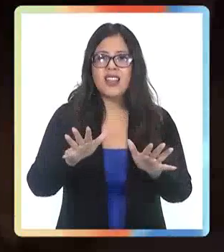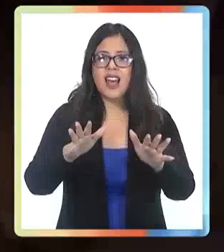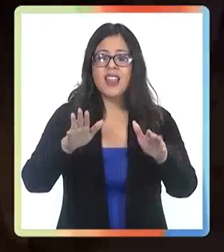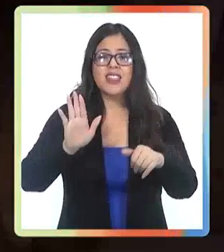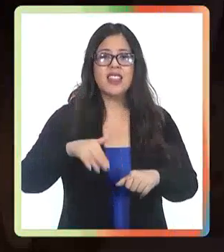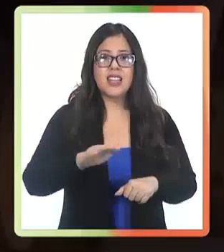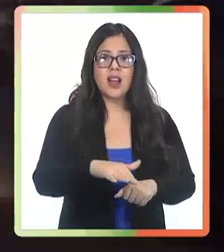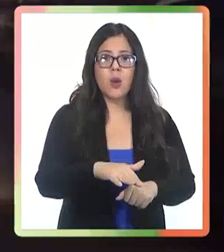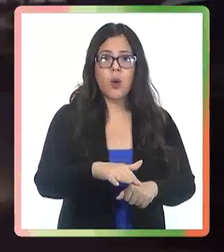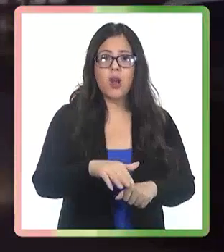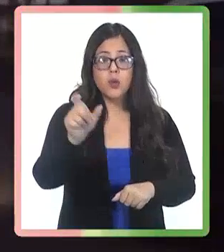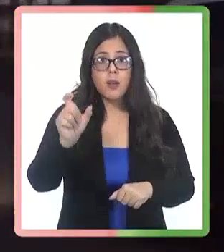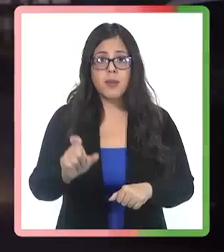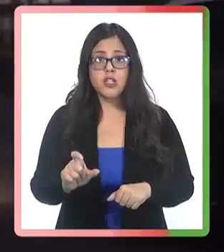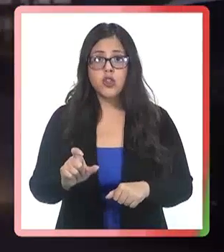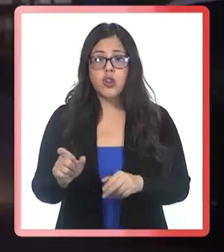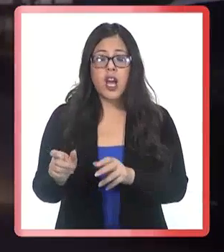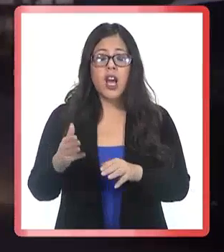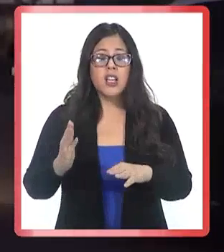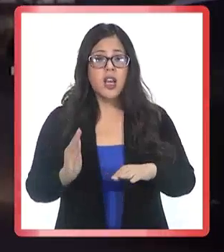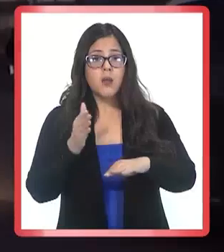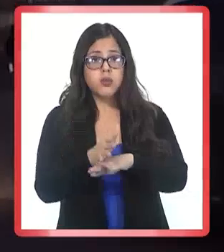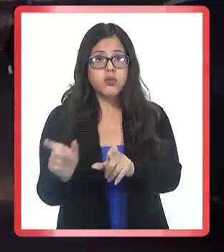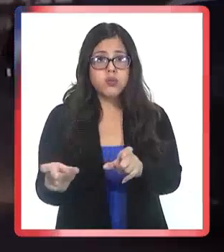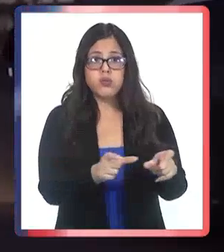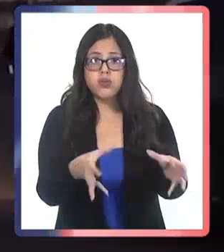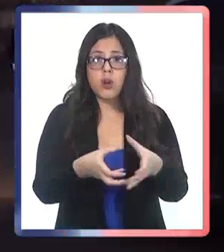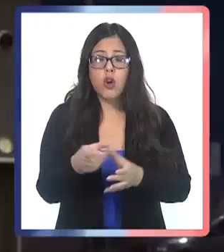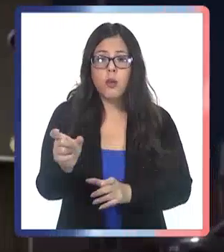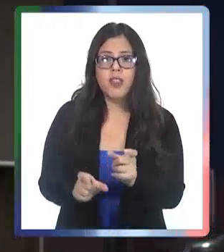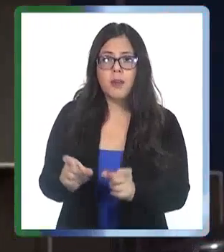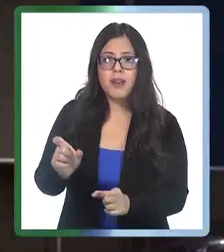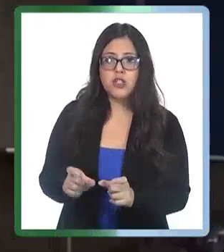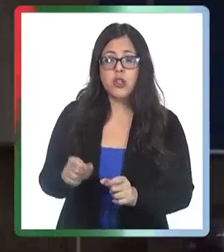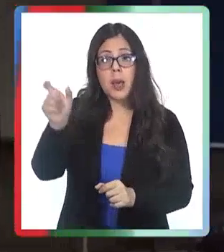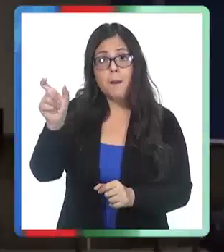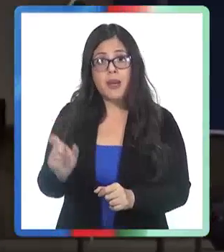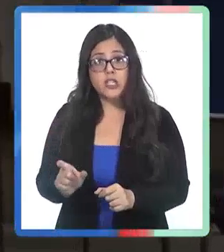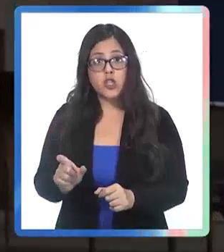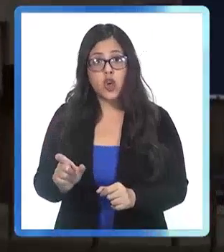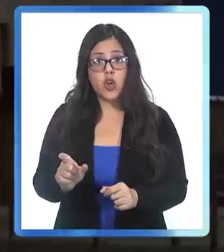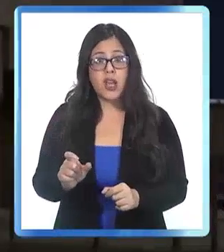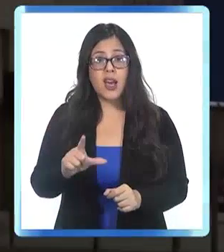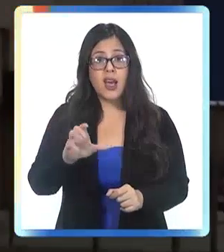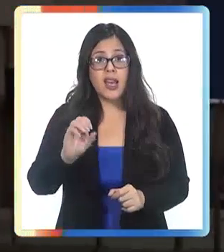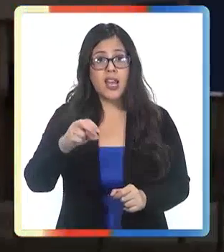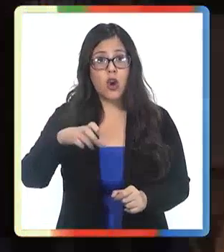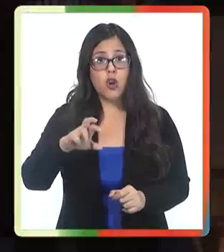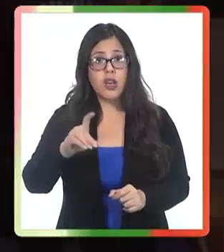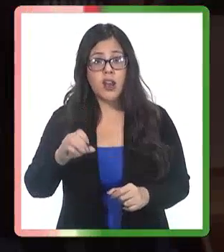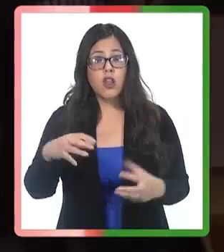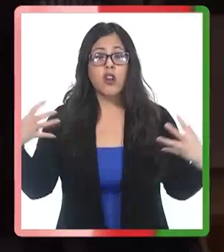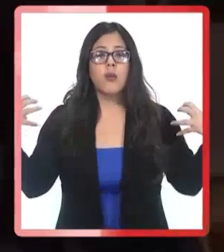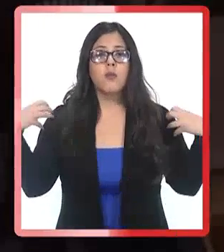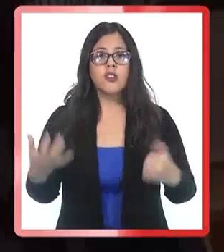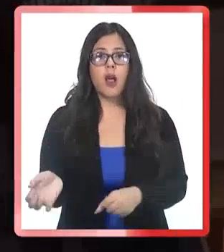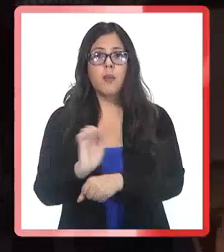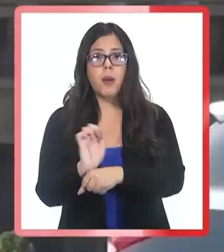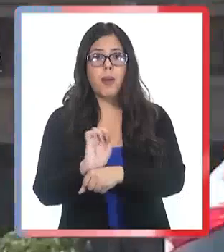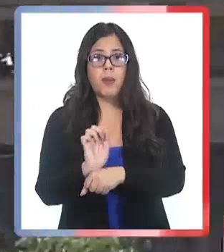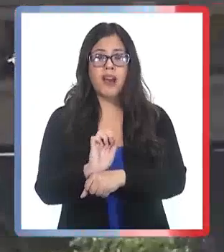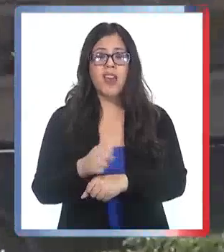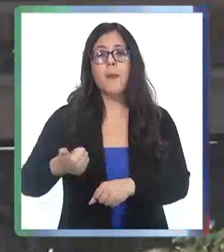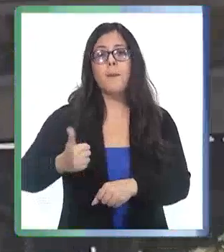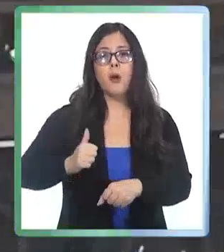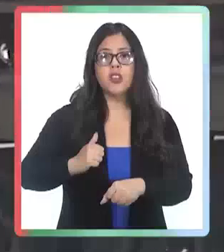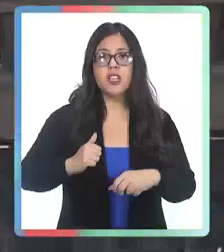un carro de la Infantería de Marina acudió a controlar a un grupo de personas. El infante Leonardo Medina conducía el vehículo